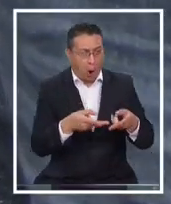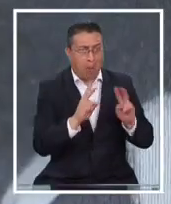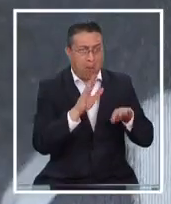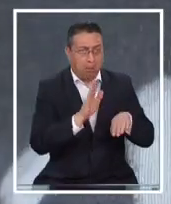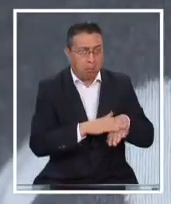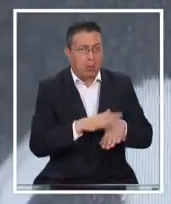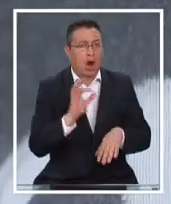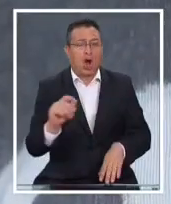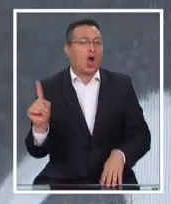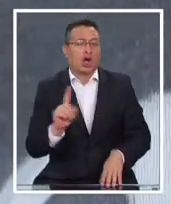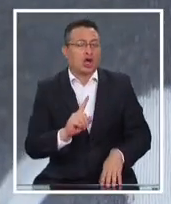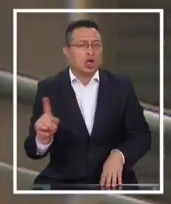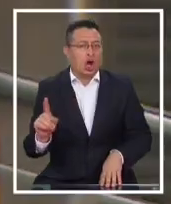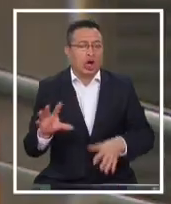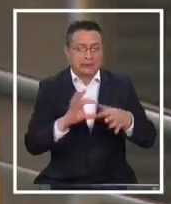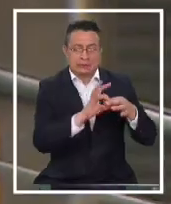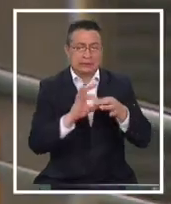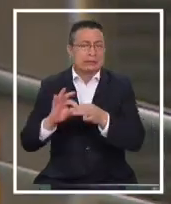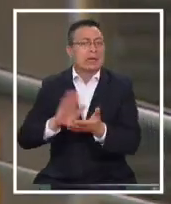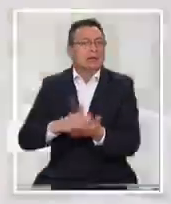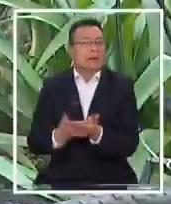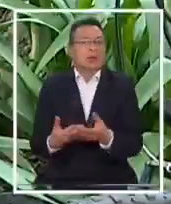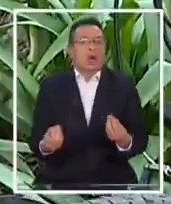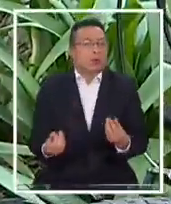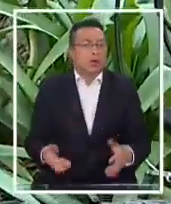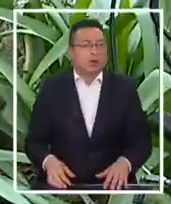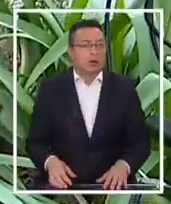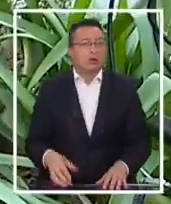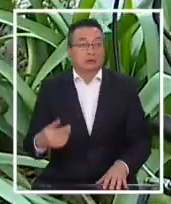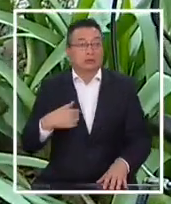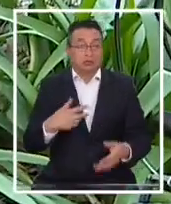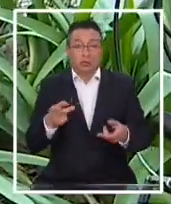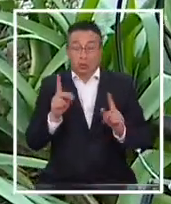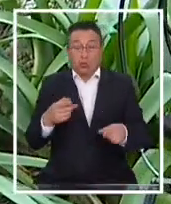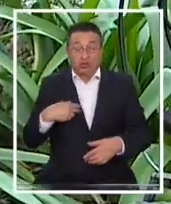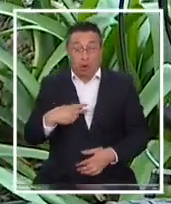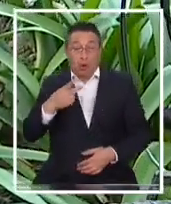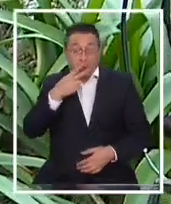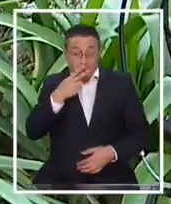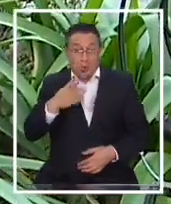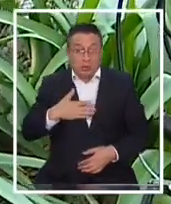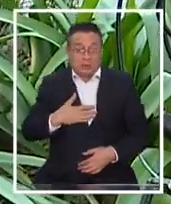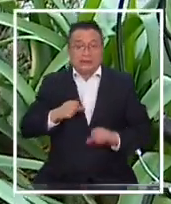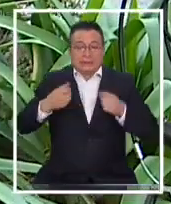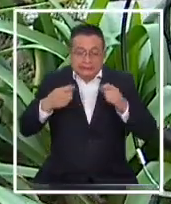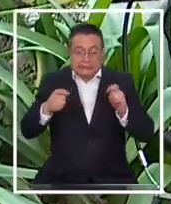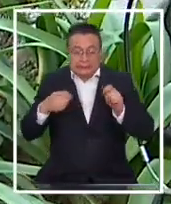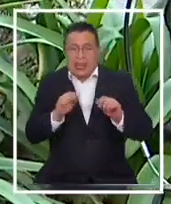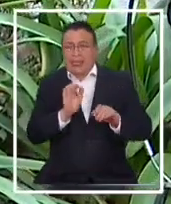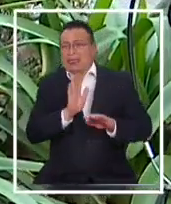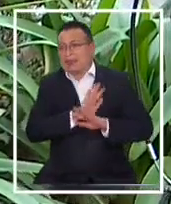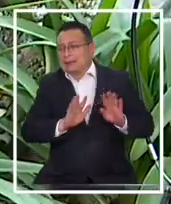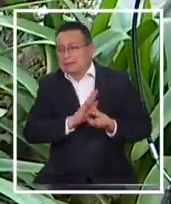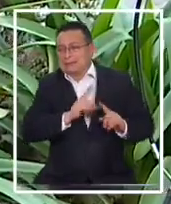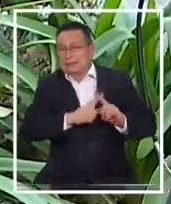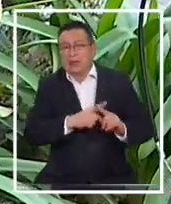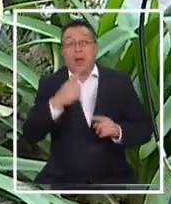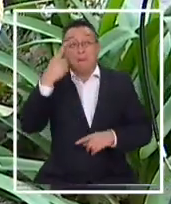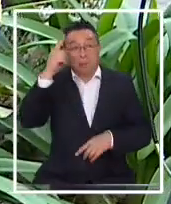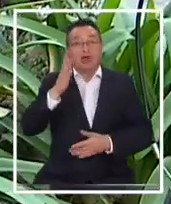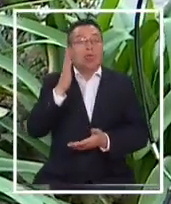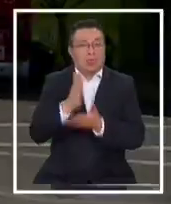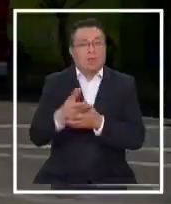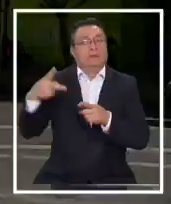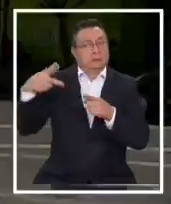venta de cigarrillos en el contexto sanitario? Está bien igual, porque yo fumo, pero he tratado de dejarlo y sé que tienen que haber restricciones para que las